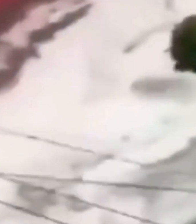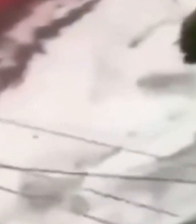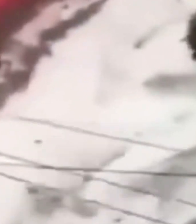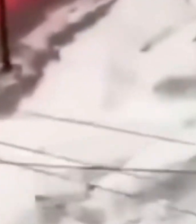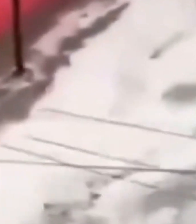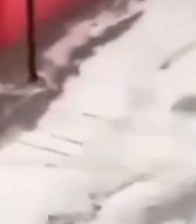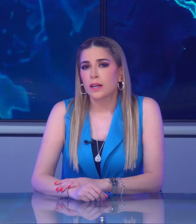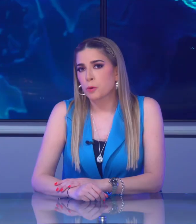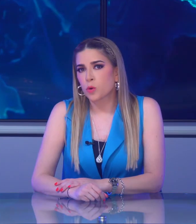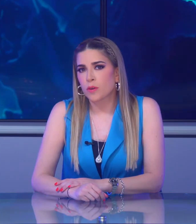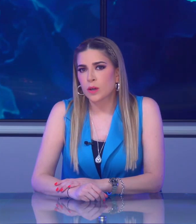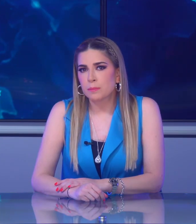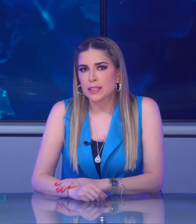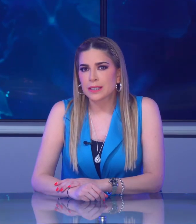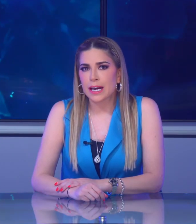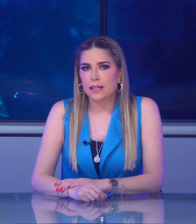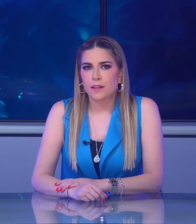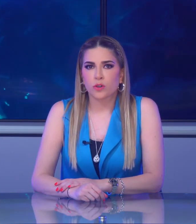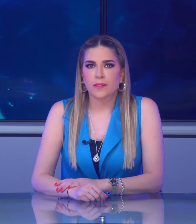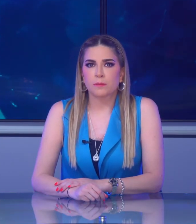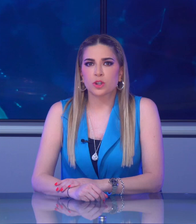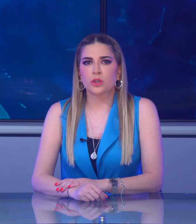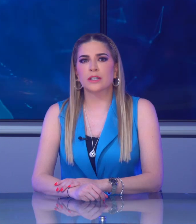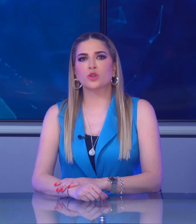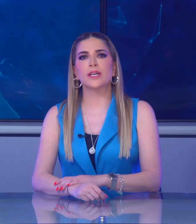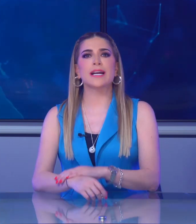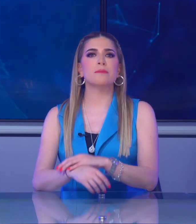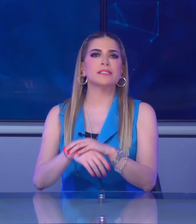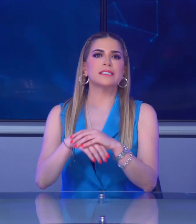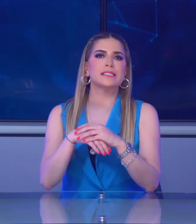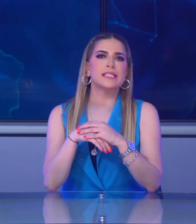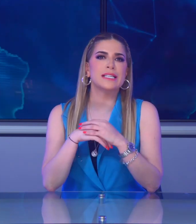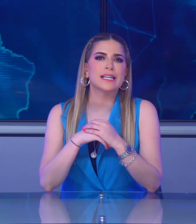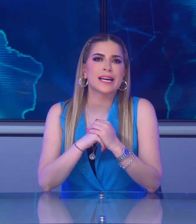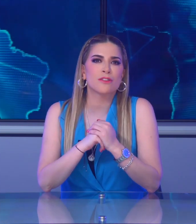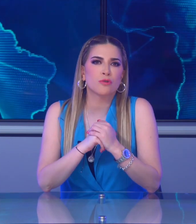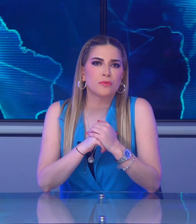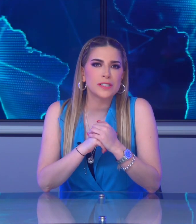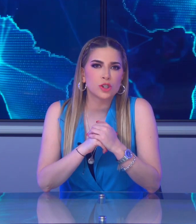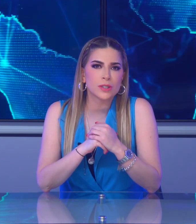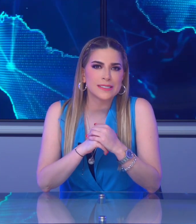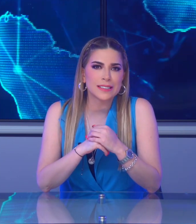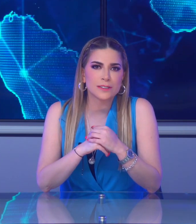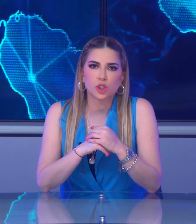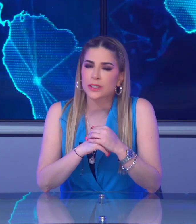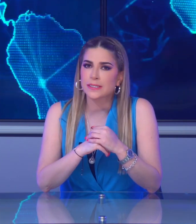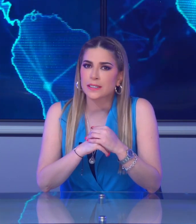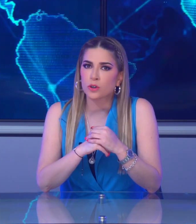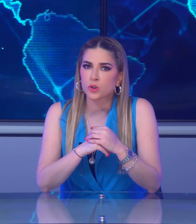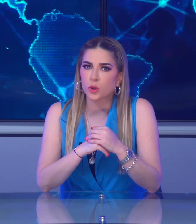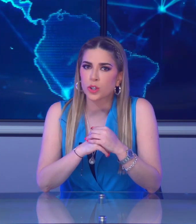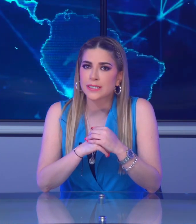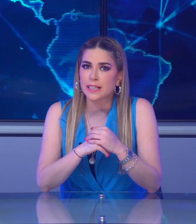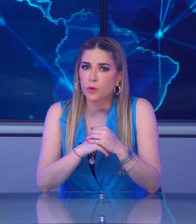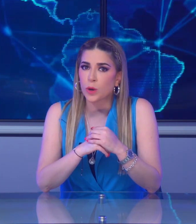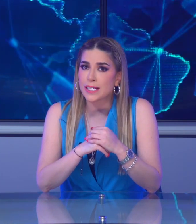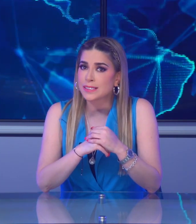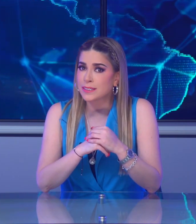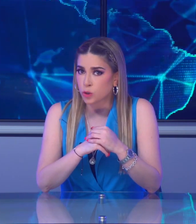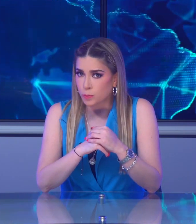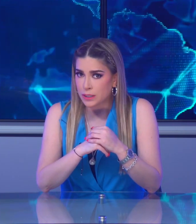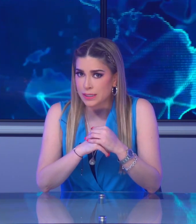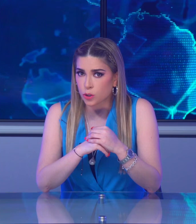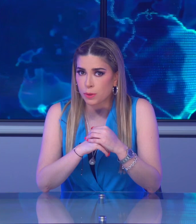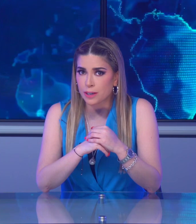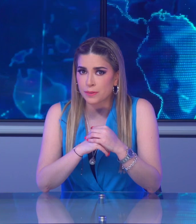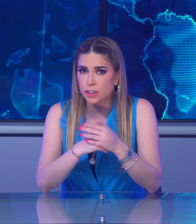no fue suficiente. La Procuraduría Ambiental y del Ordenamiento Territorial investiga de oficio 687 construcciones irregulares